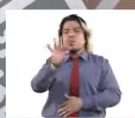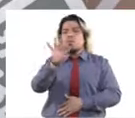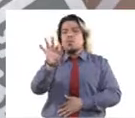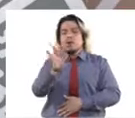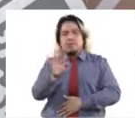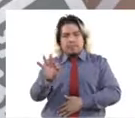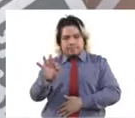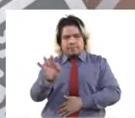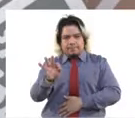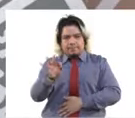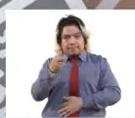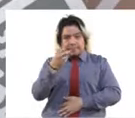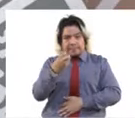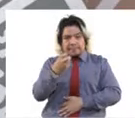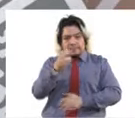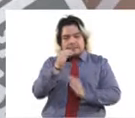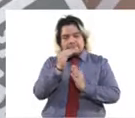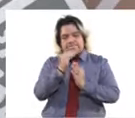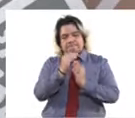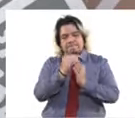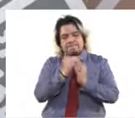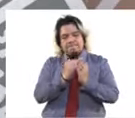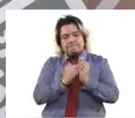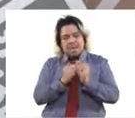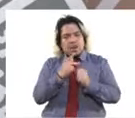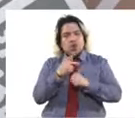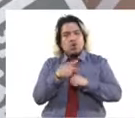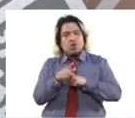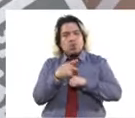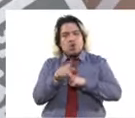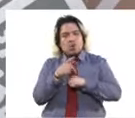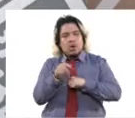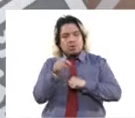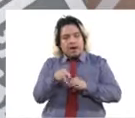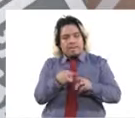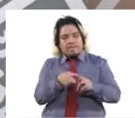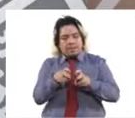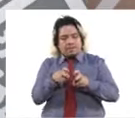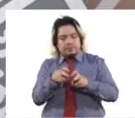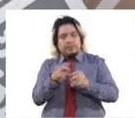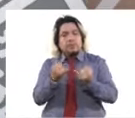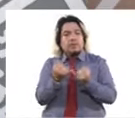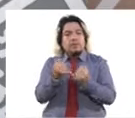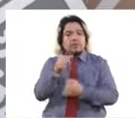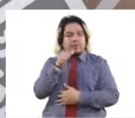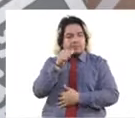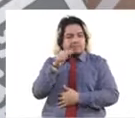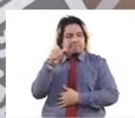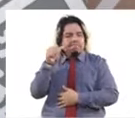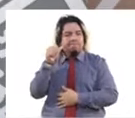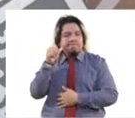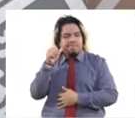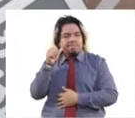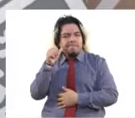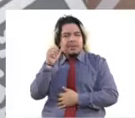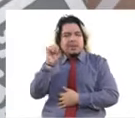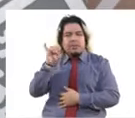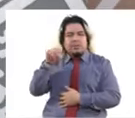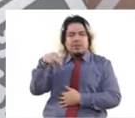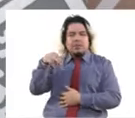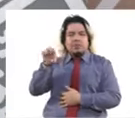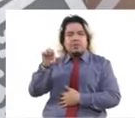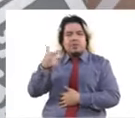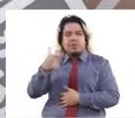impacto. También el día de ayer salió publicada una encuesta del